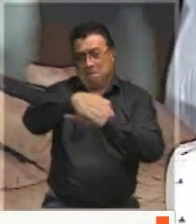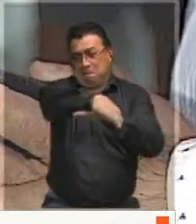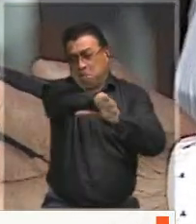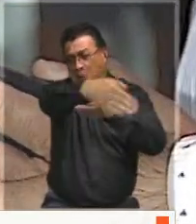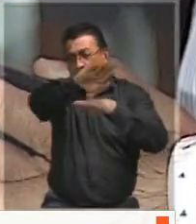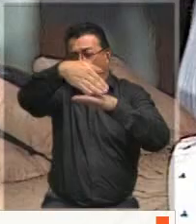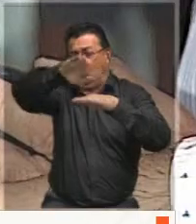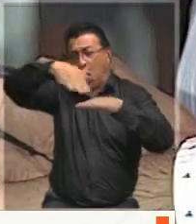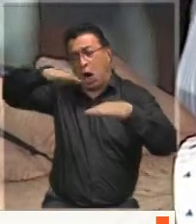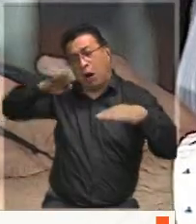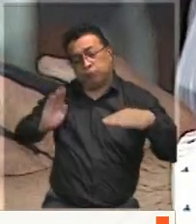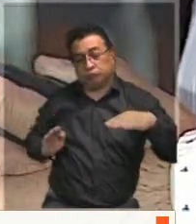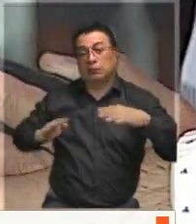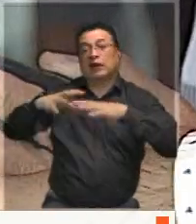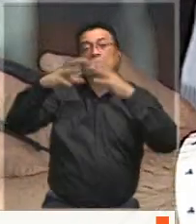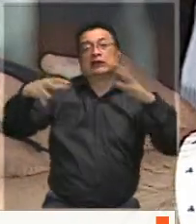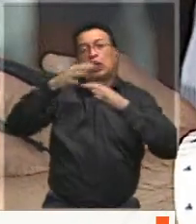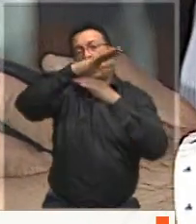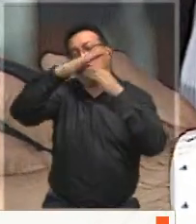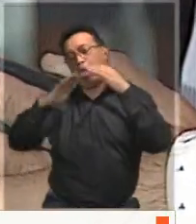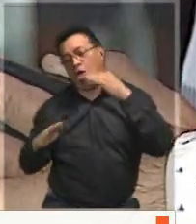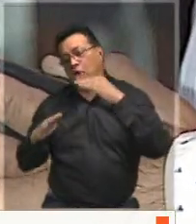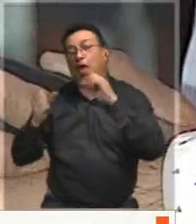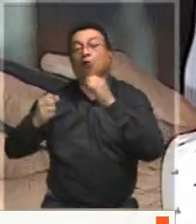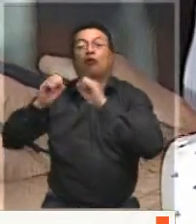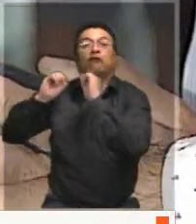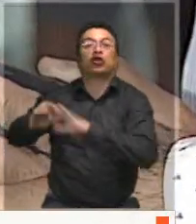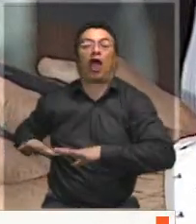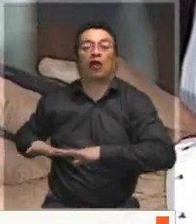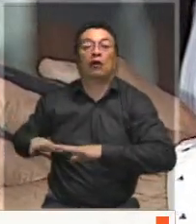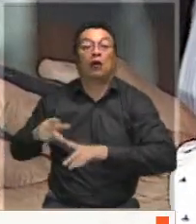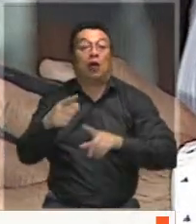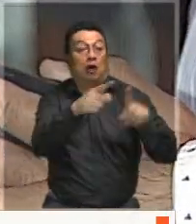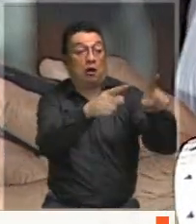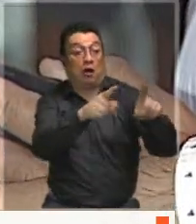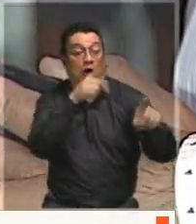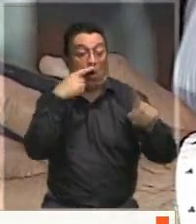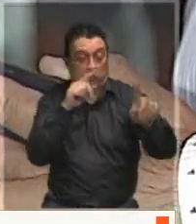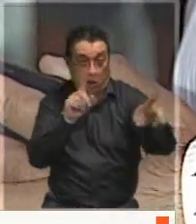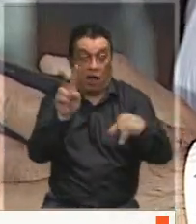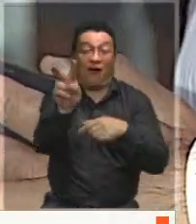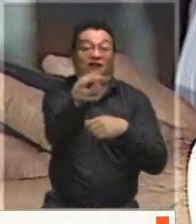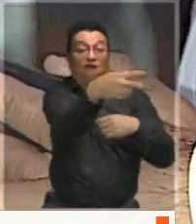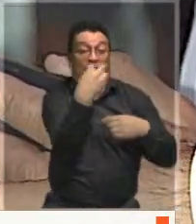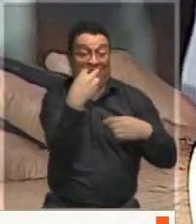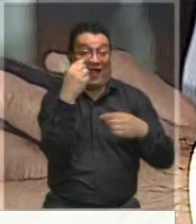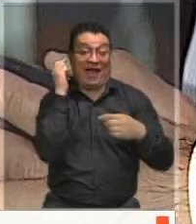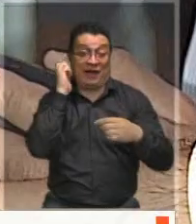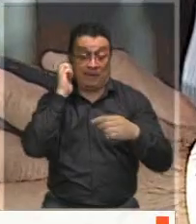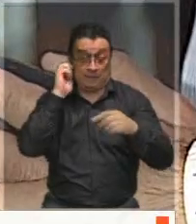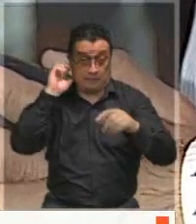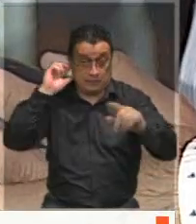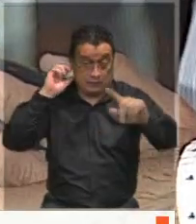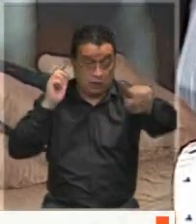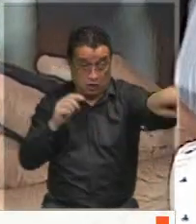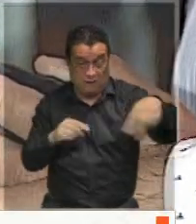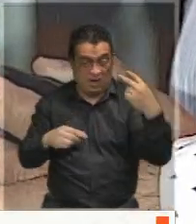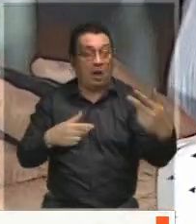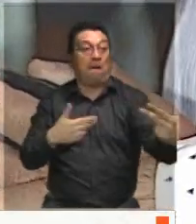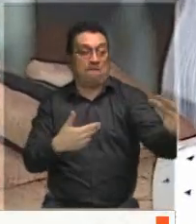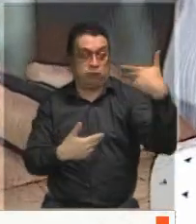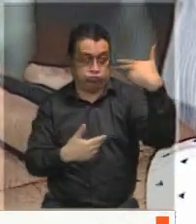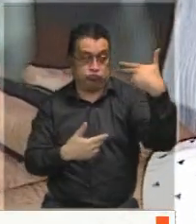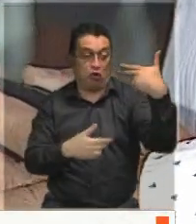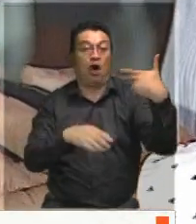zanja hacia un cerro. Ahí quedó botado el auto. Ellos se dieron la vuelta y cuando se dieron la vuelta, ellos nos apuntaron con la